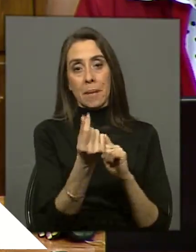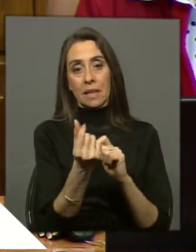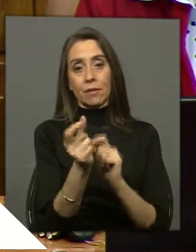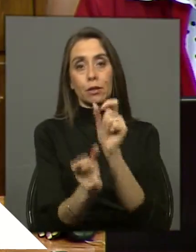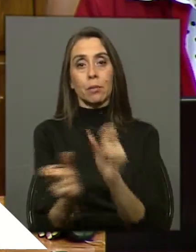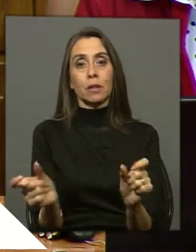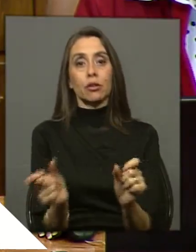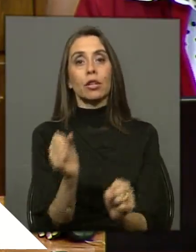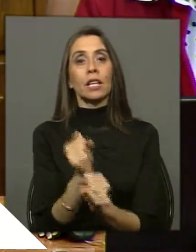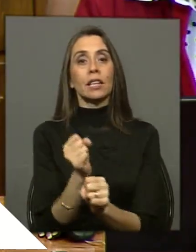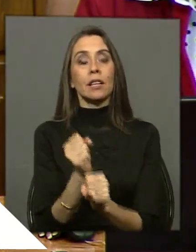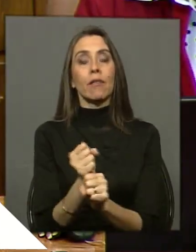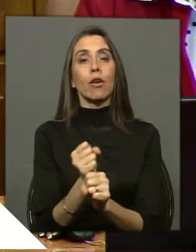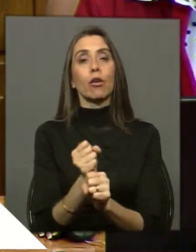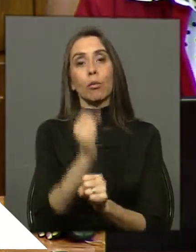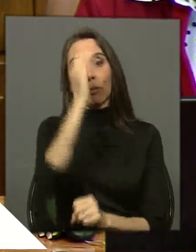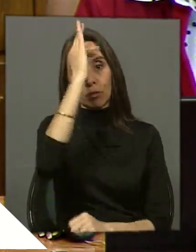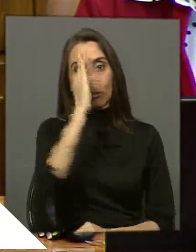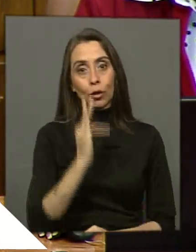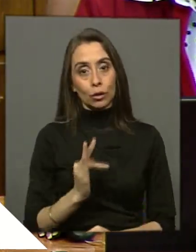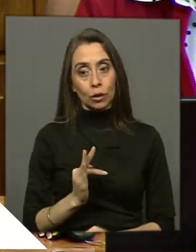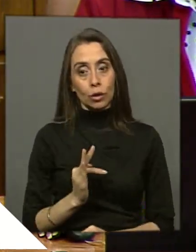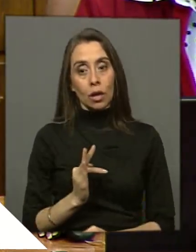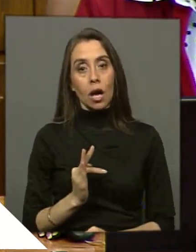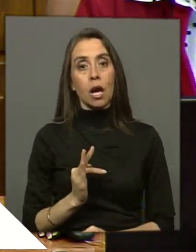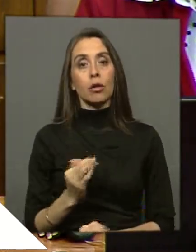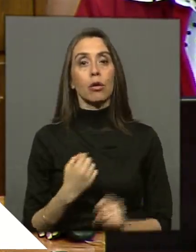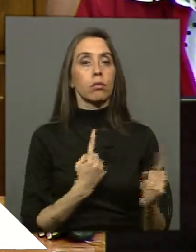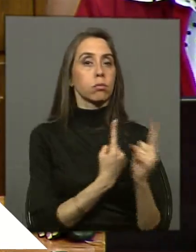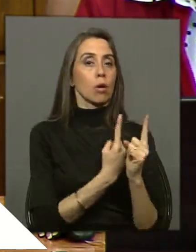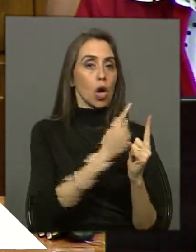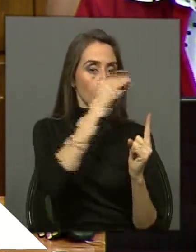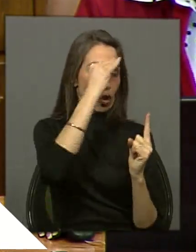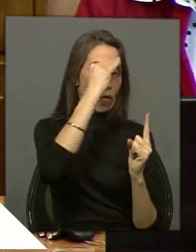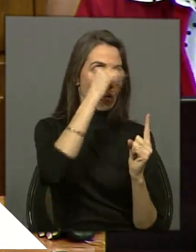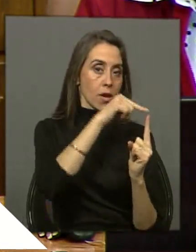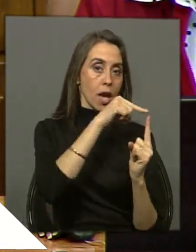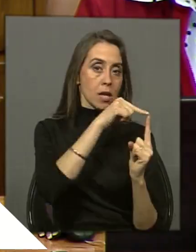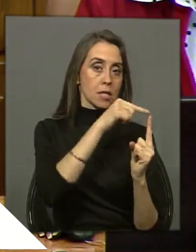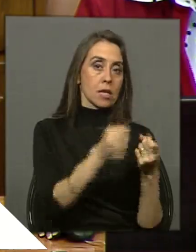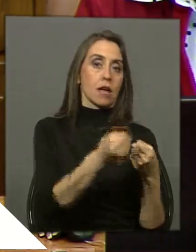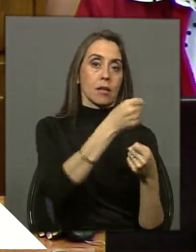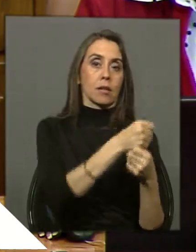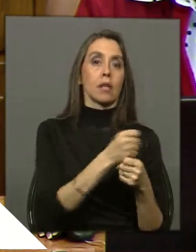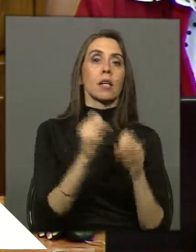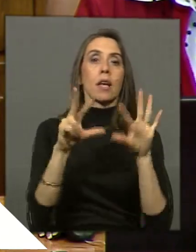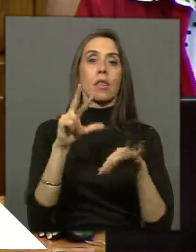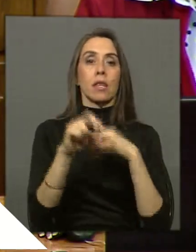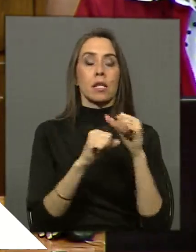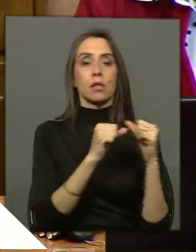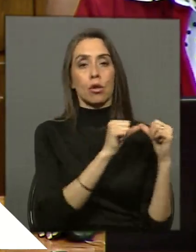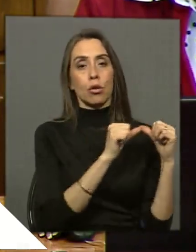realizado labores como personal de exclusiva confianza por al menos un lapso continuo de 18 años,